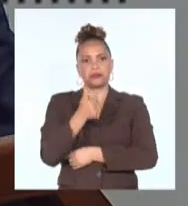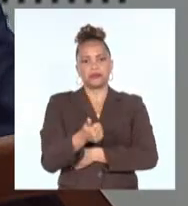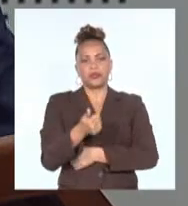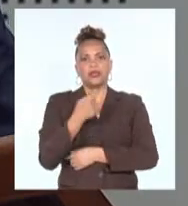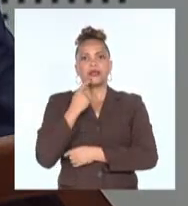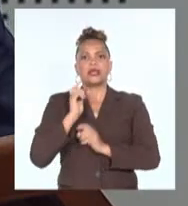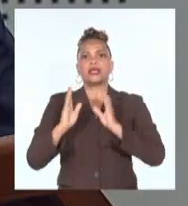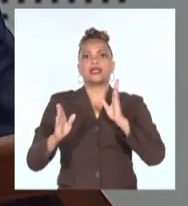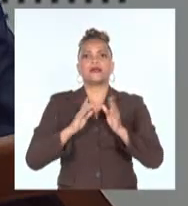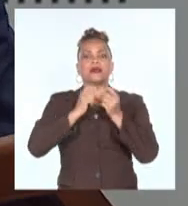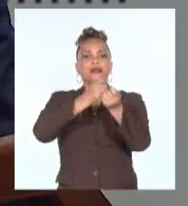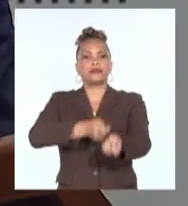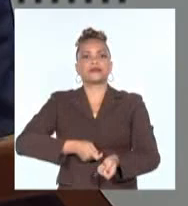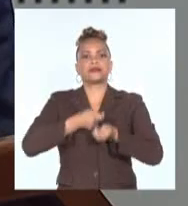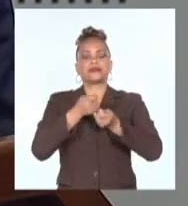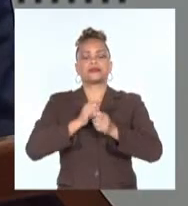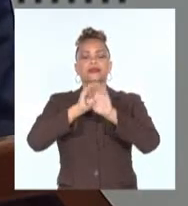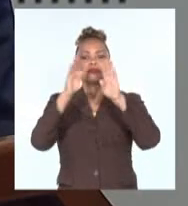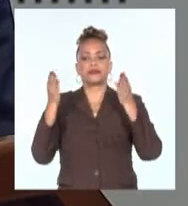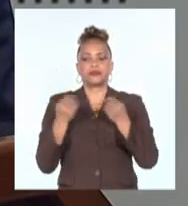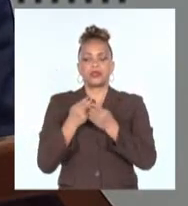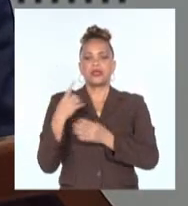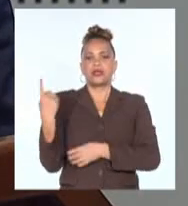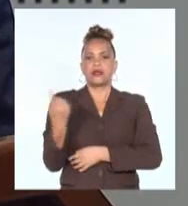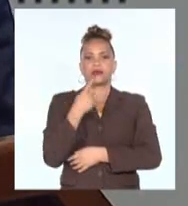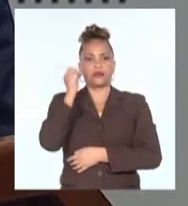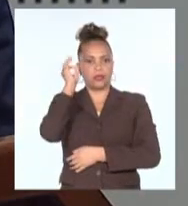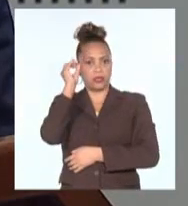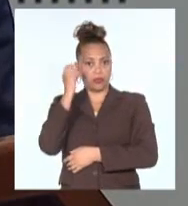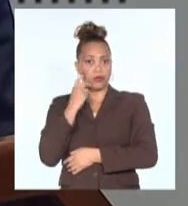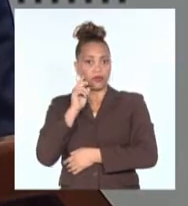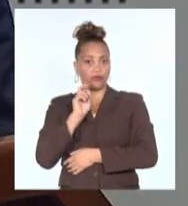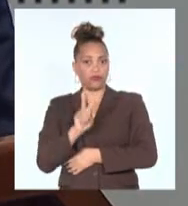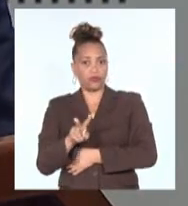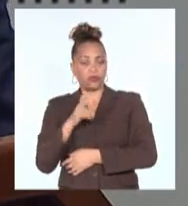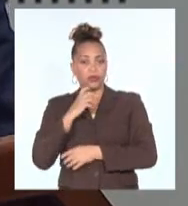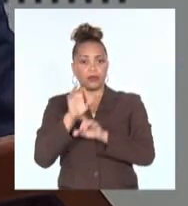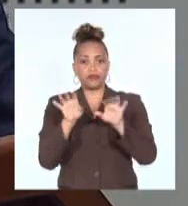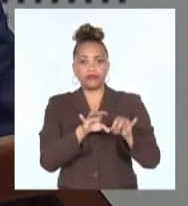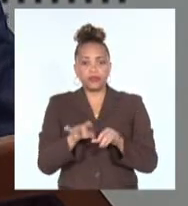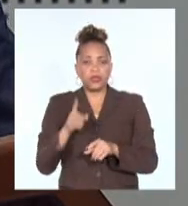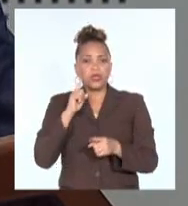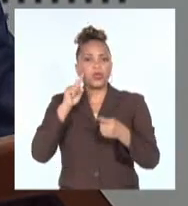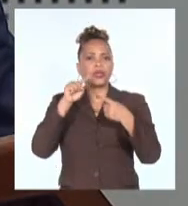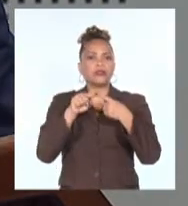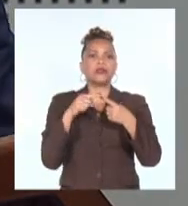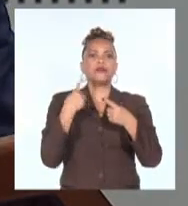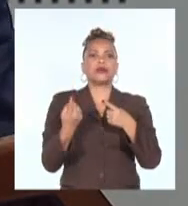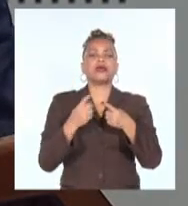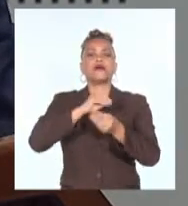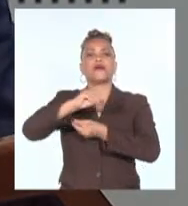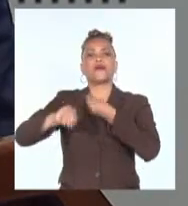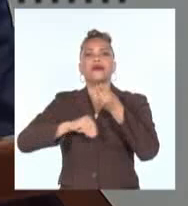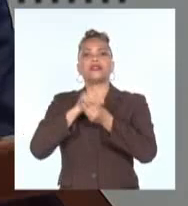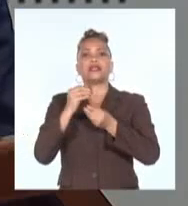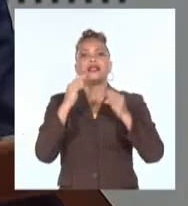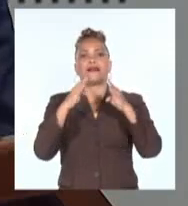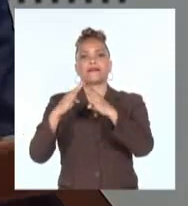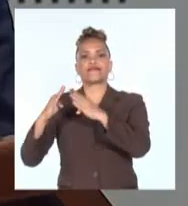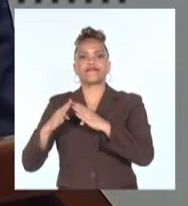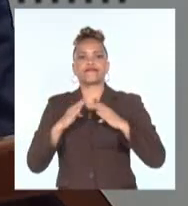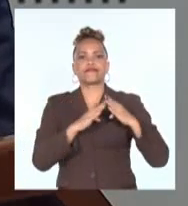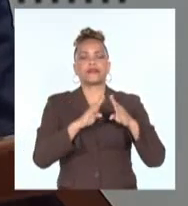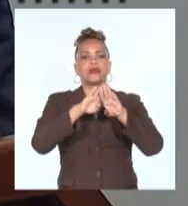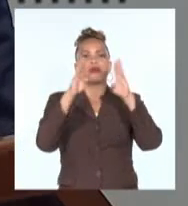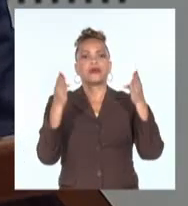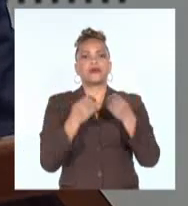sistemas agroalimentarios mundiales. Nuestras iniciativas Mil Aldeas Digitales tienen como objetivo convertir las aldeas en todo el mundo en